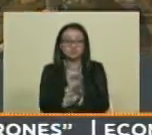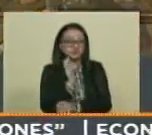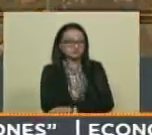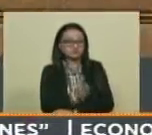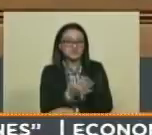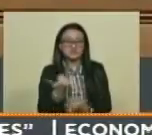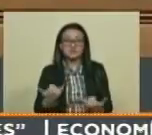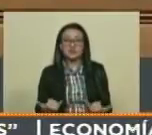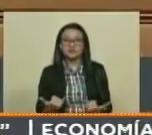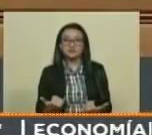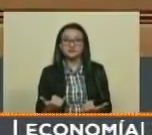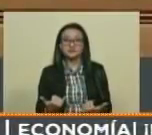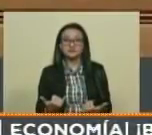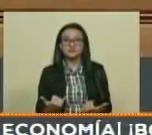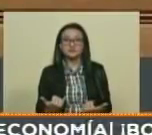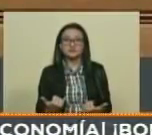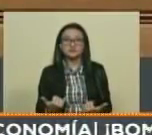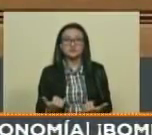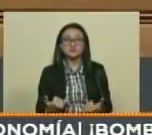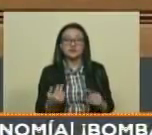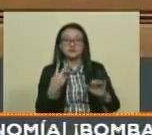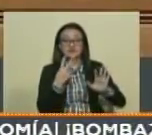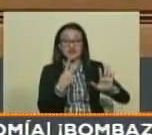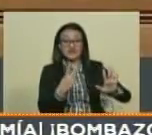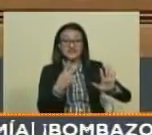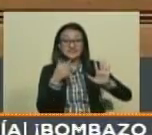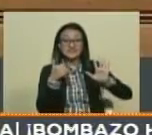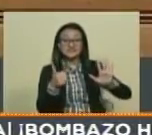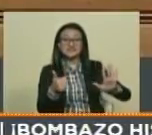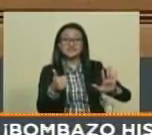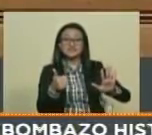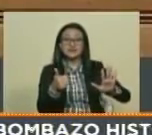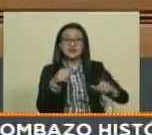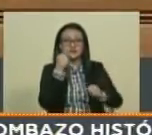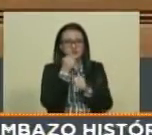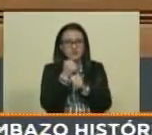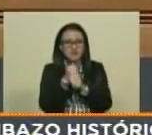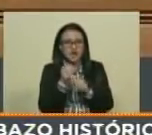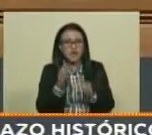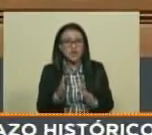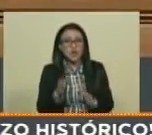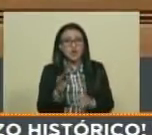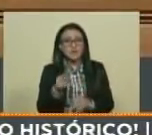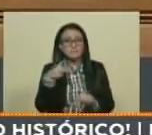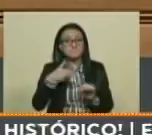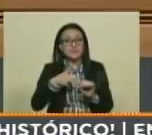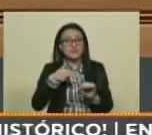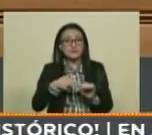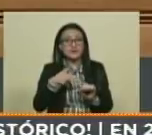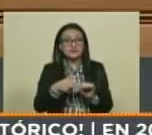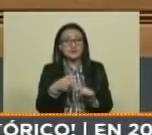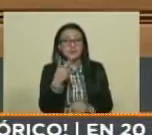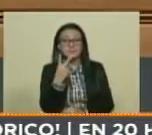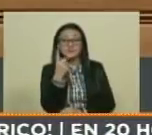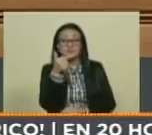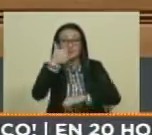Entre ellos puedo destacar 76 funcionarios de PDVSA, entre ellos 21 altos gerentes.